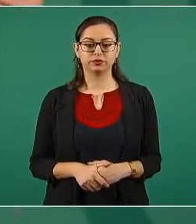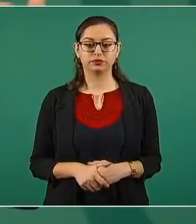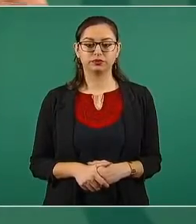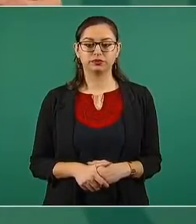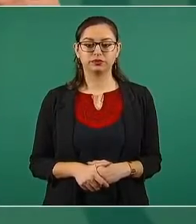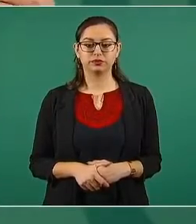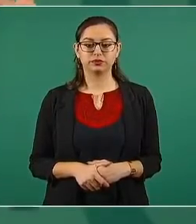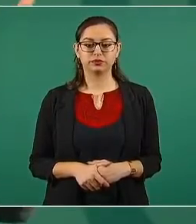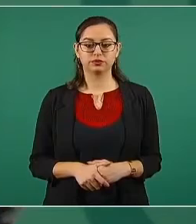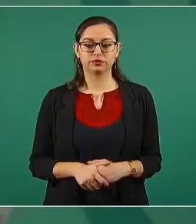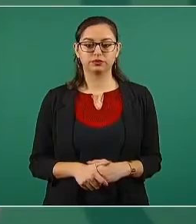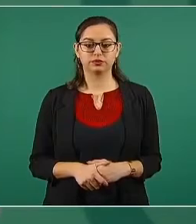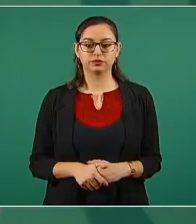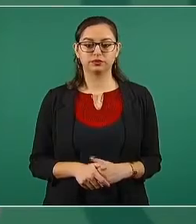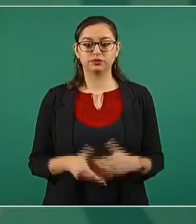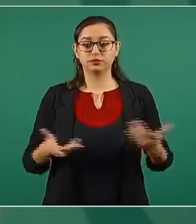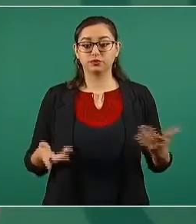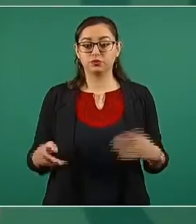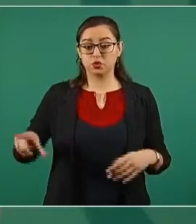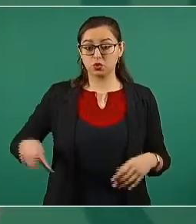¿Y cuánto había que pagar?